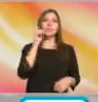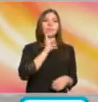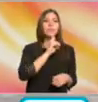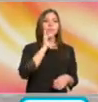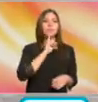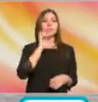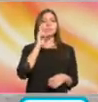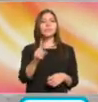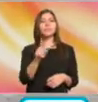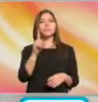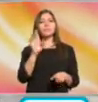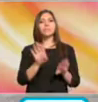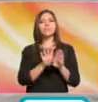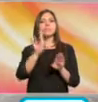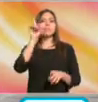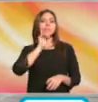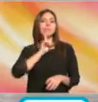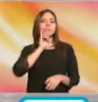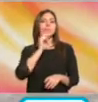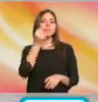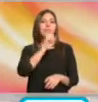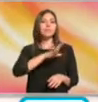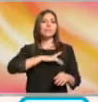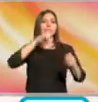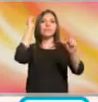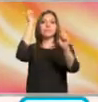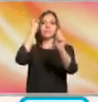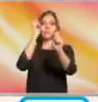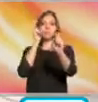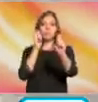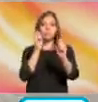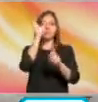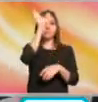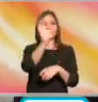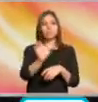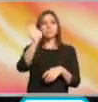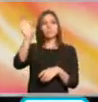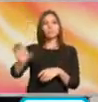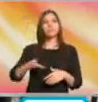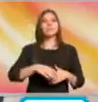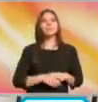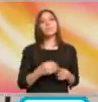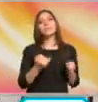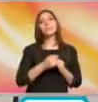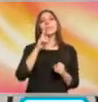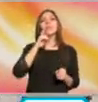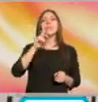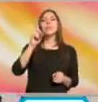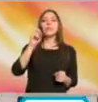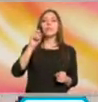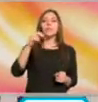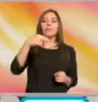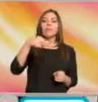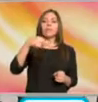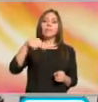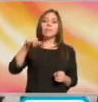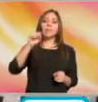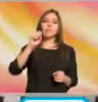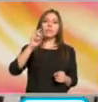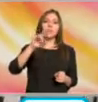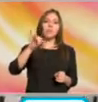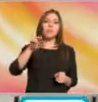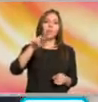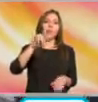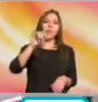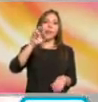tío Alberto. Viene un conjunto de esculturas y ahí dominando doña Sor Juana Inés de la Cruz, que